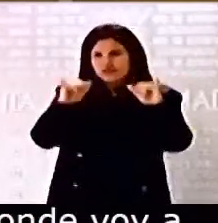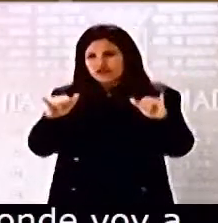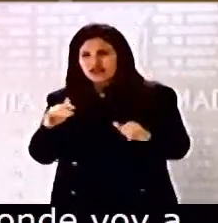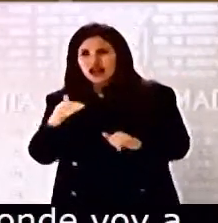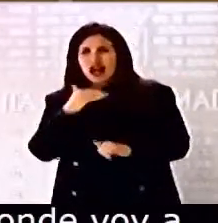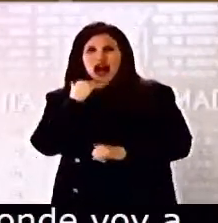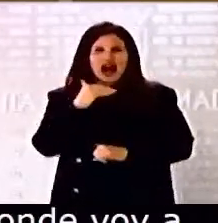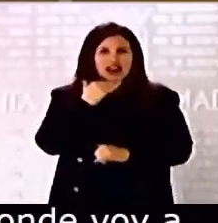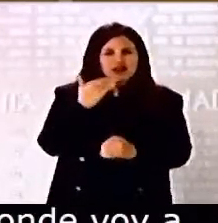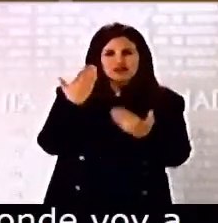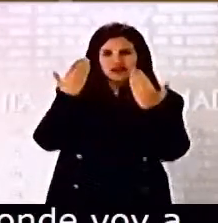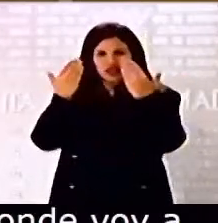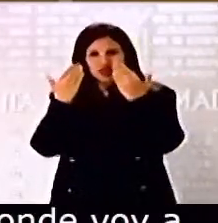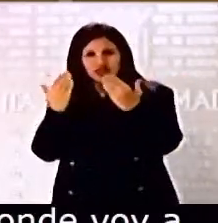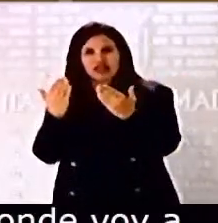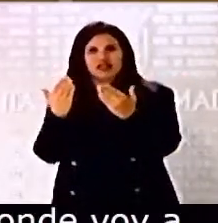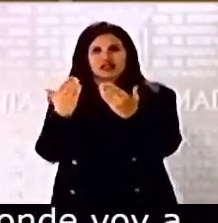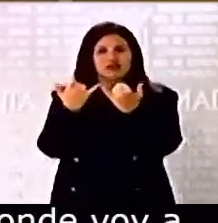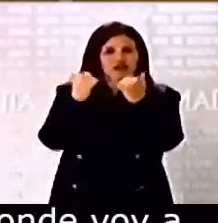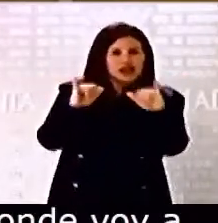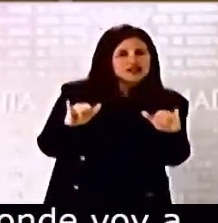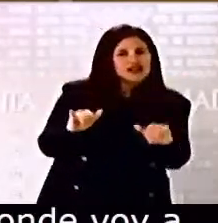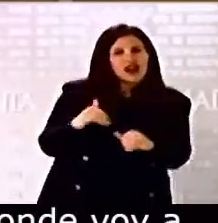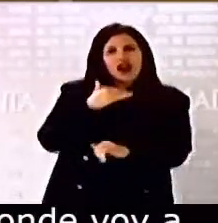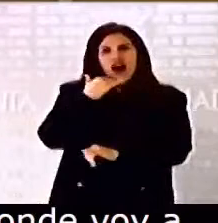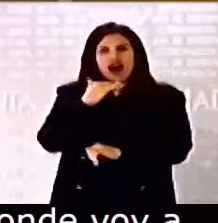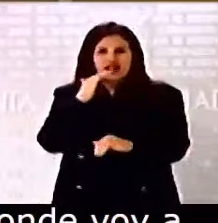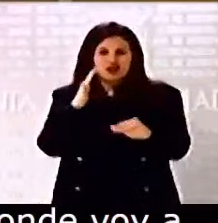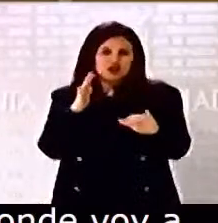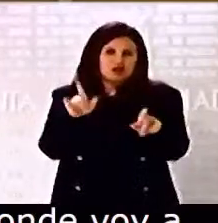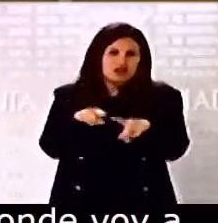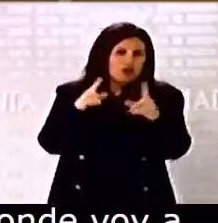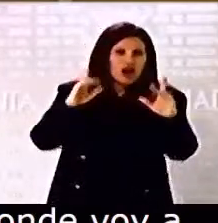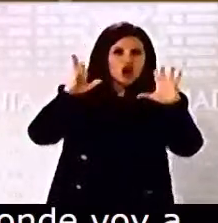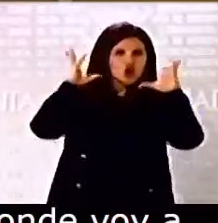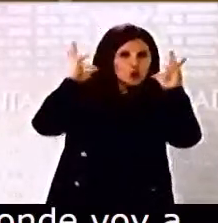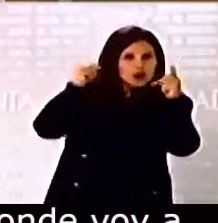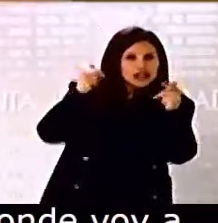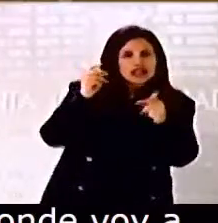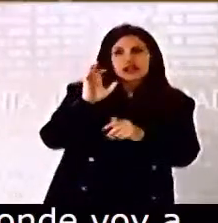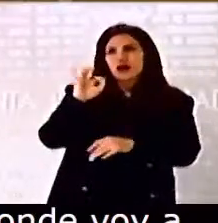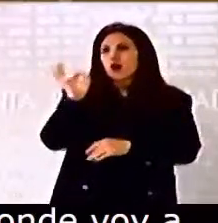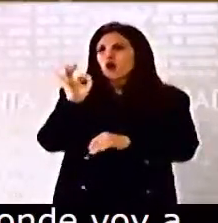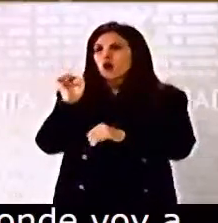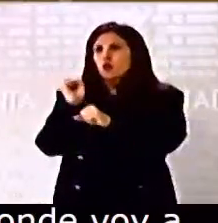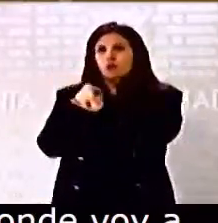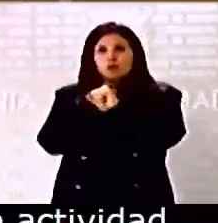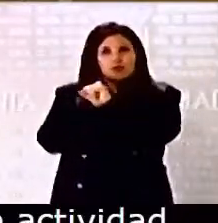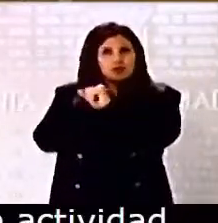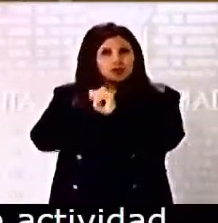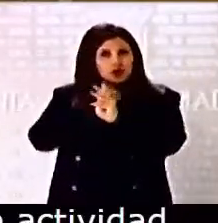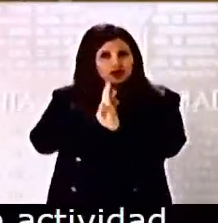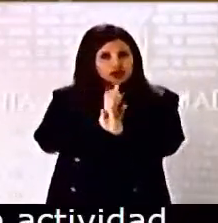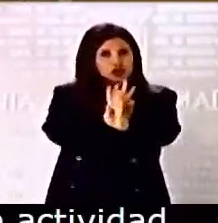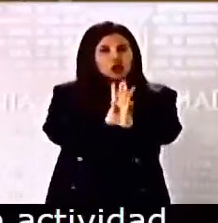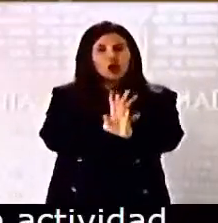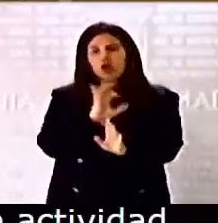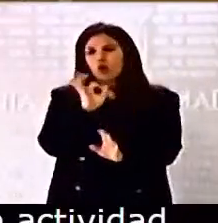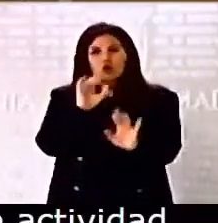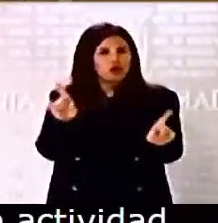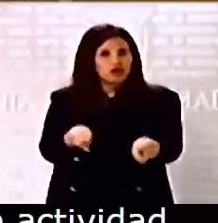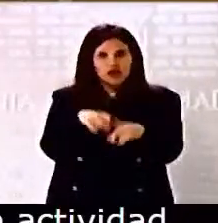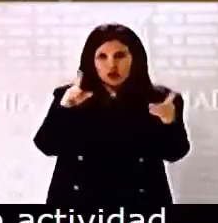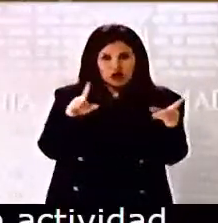conmemorativa o de celebración, sean estas romerías, actos procesionales o de cualquier